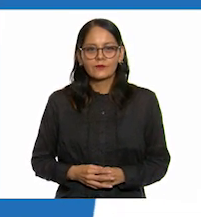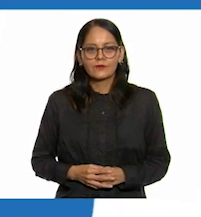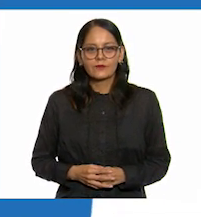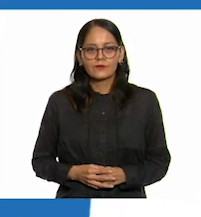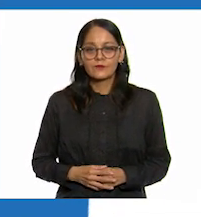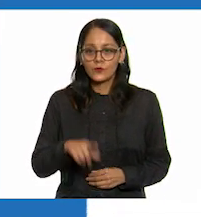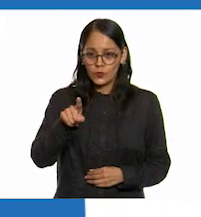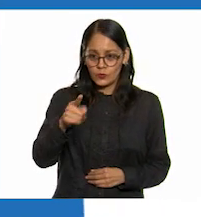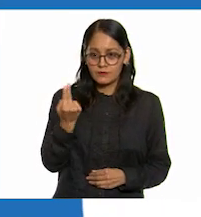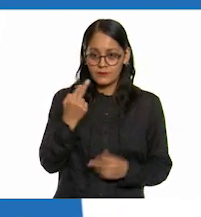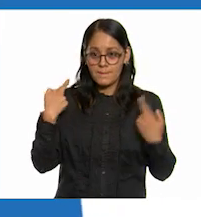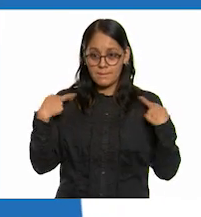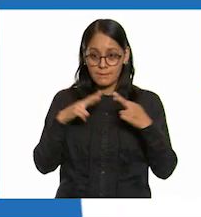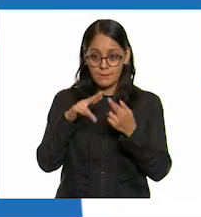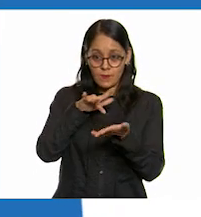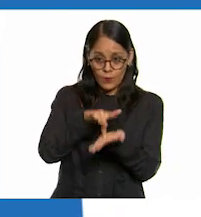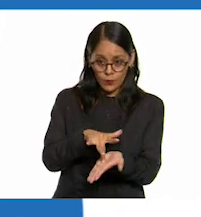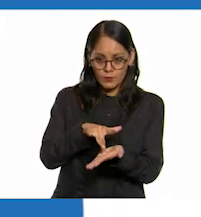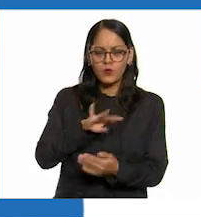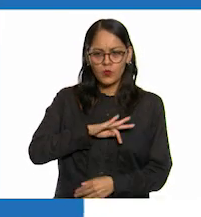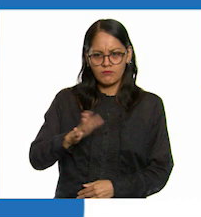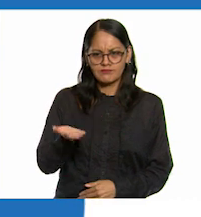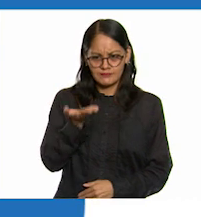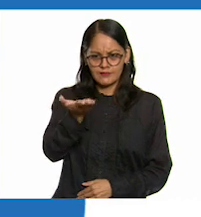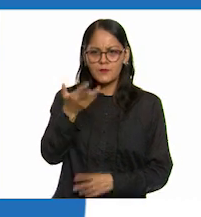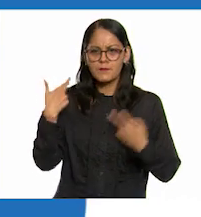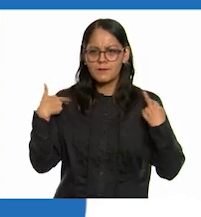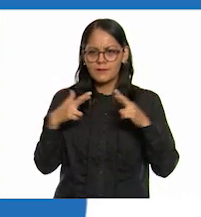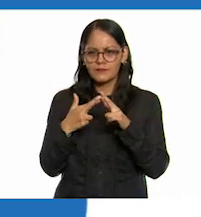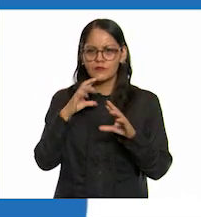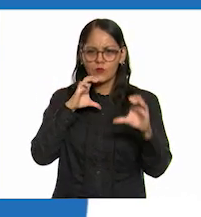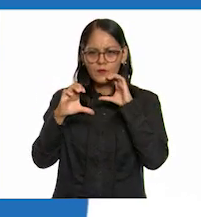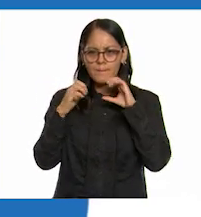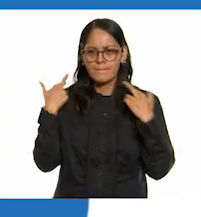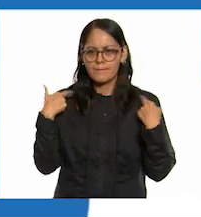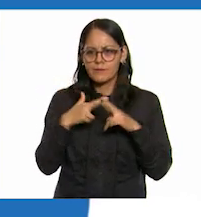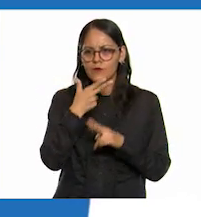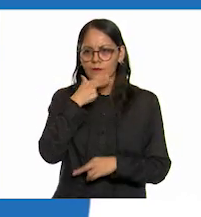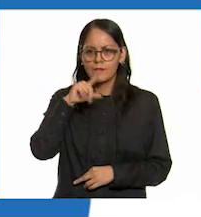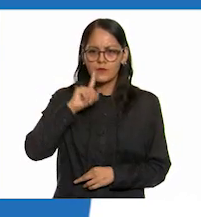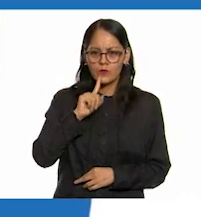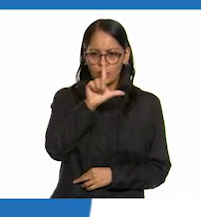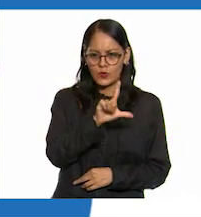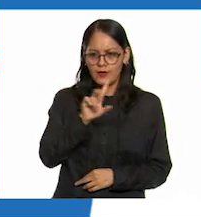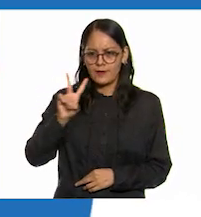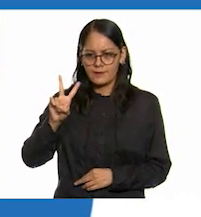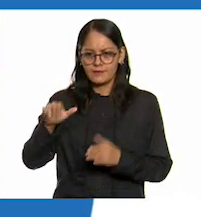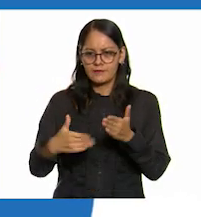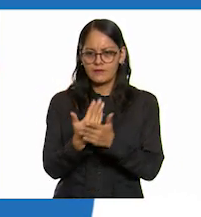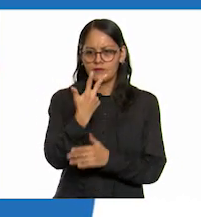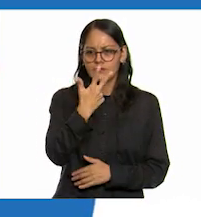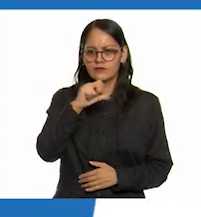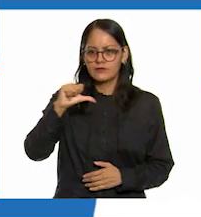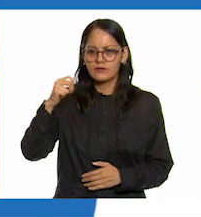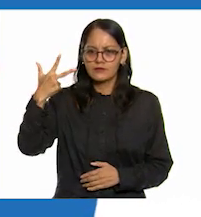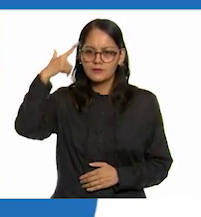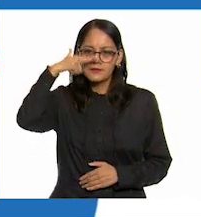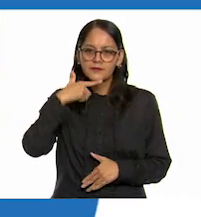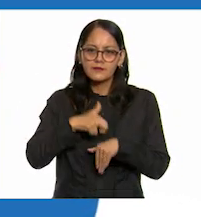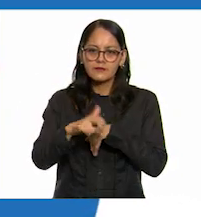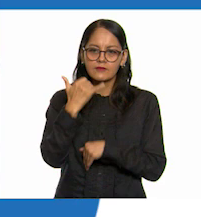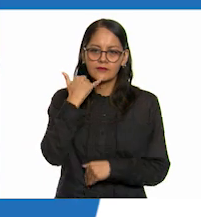Para solicitar apoyo pedagógico, comunícate con maestras y maestros de lunes a viernes de 8 a 20 horas al